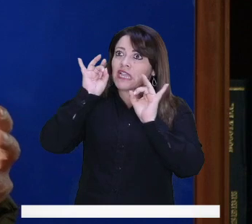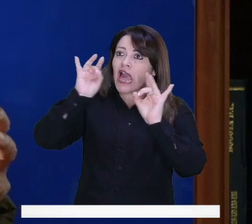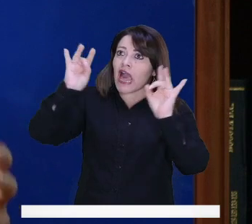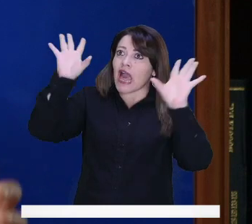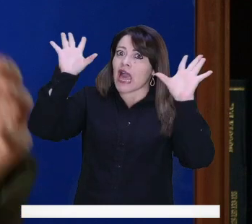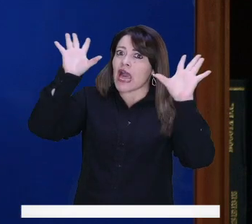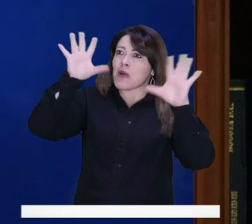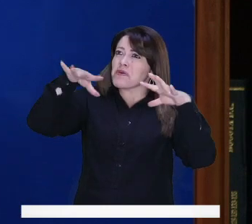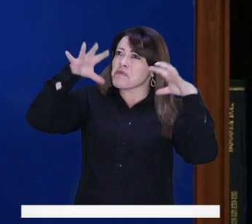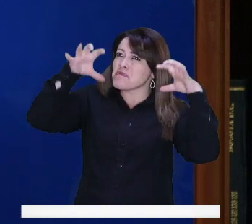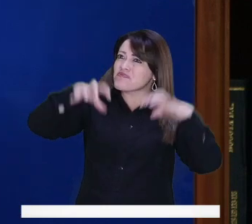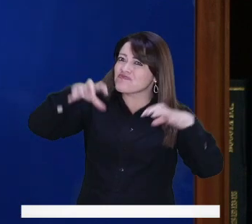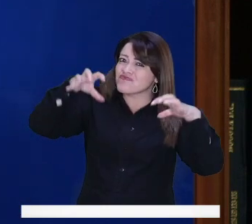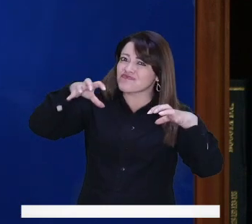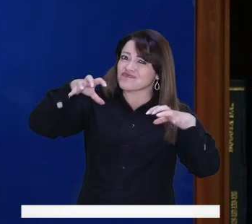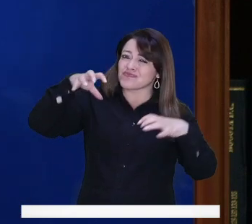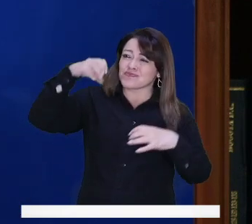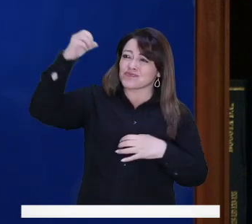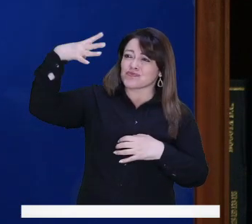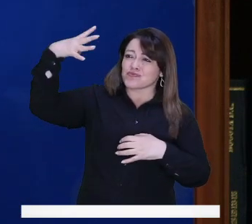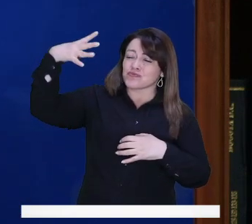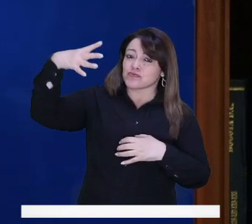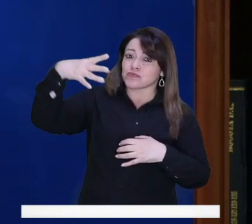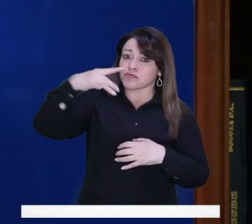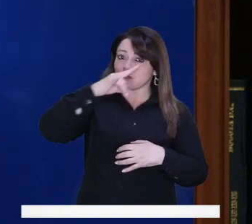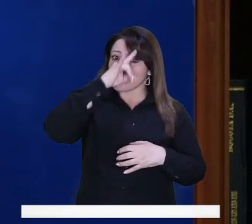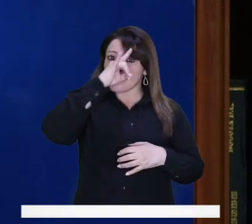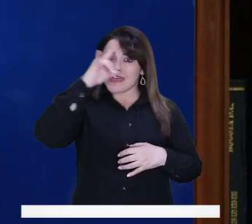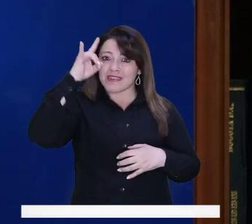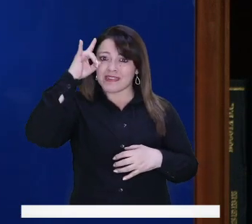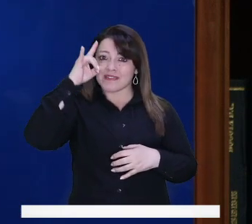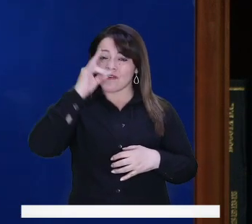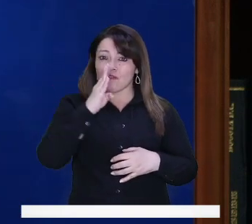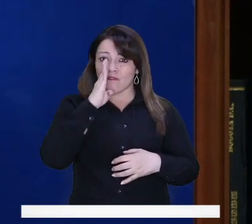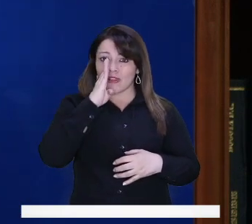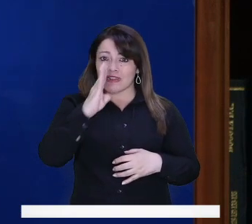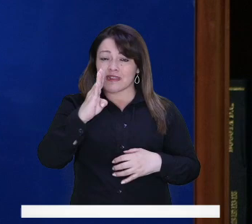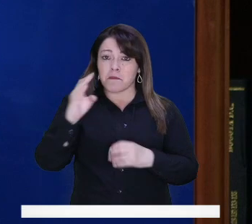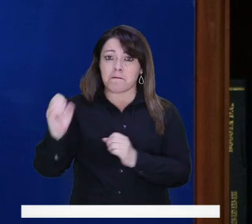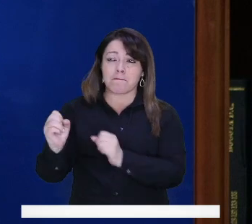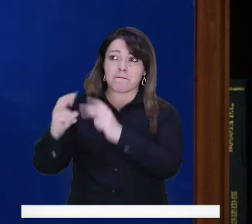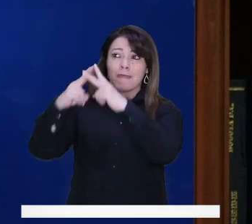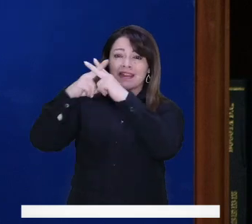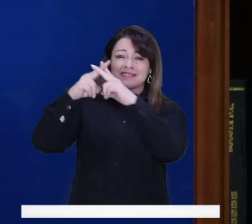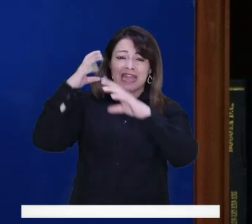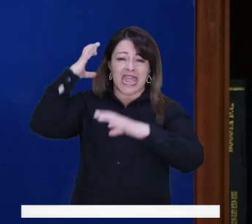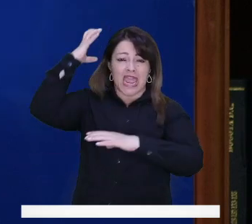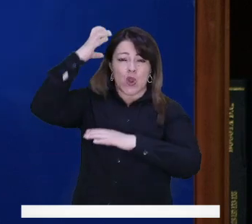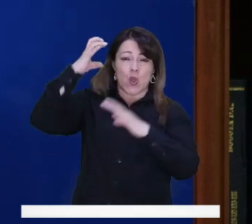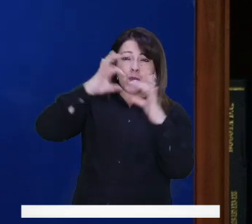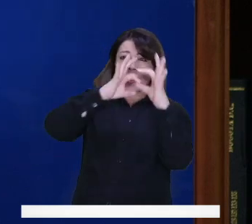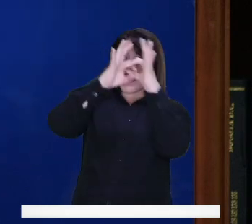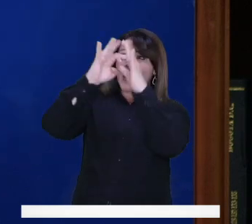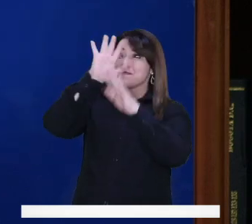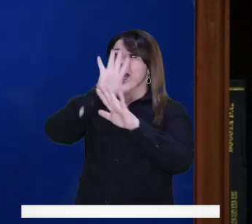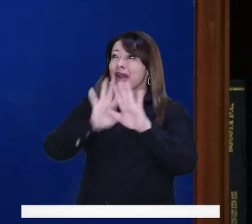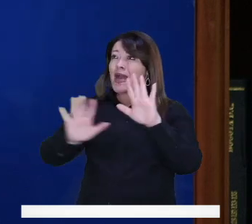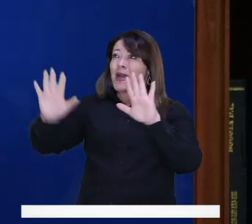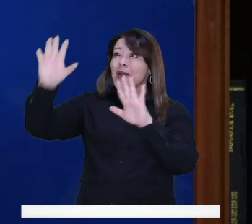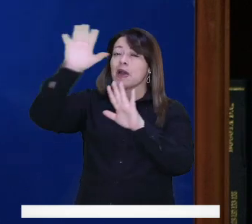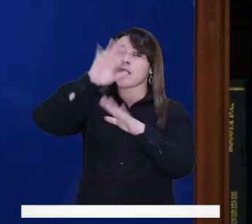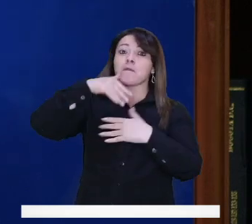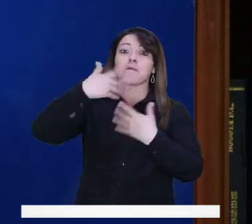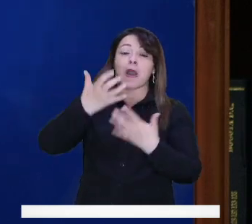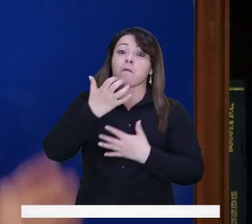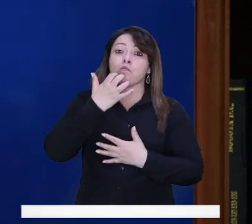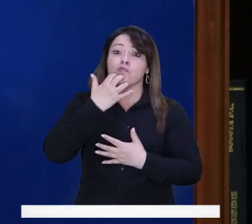cataclísmica, apocalíptica. Madrid, Berlín, París y en general toda Europa ahora en el verano que